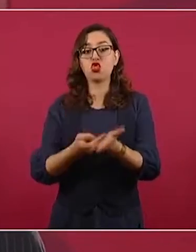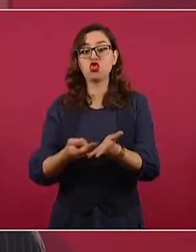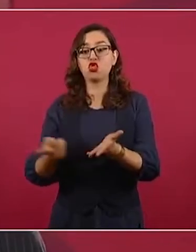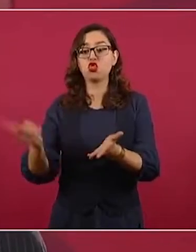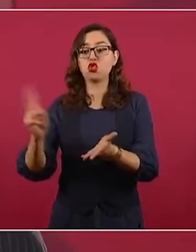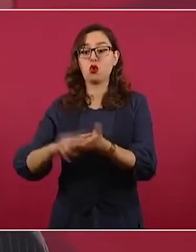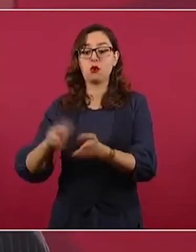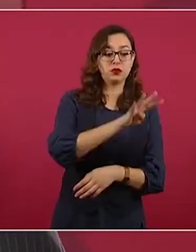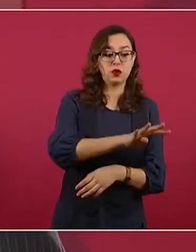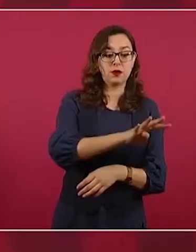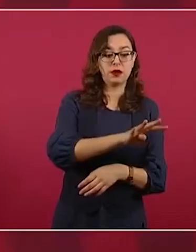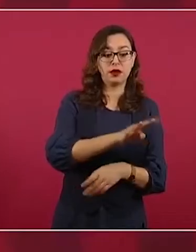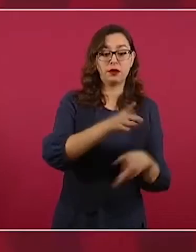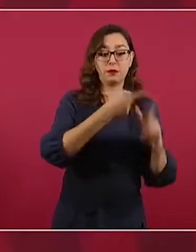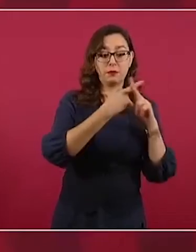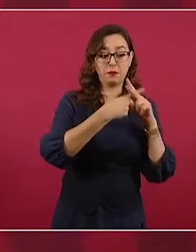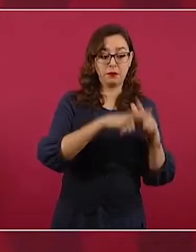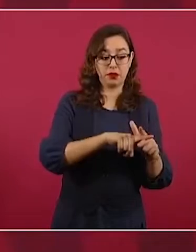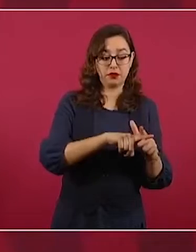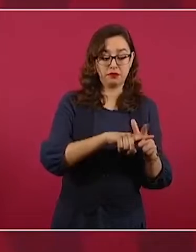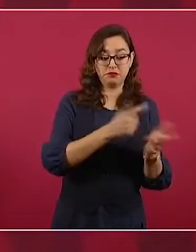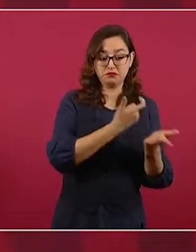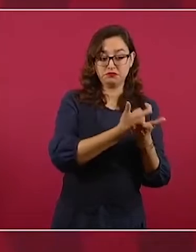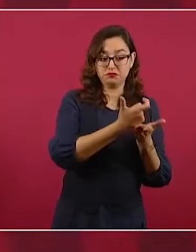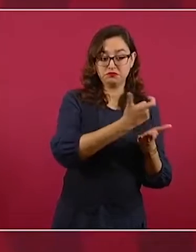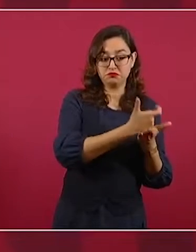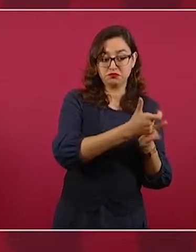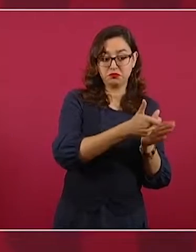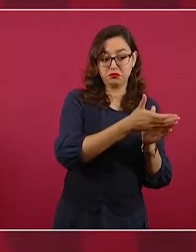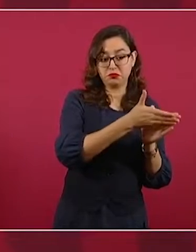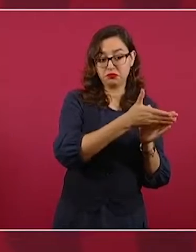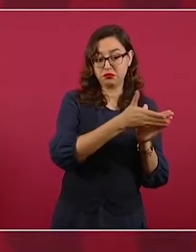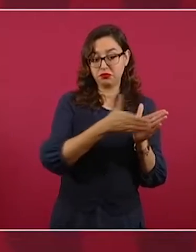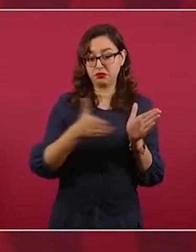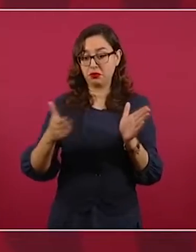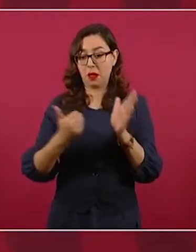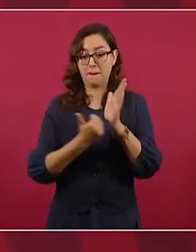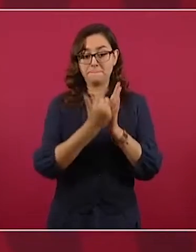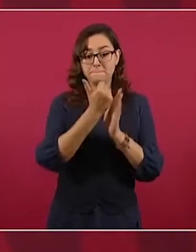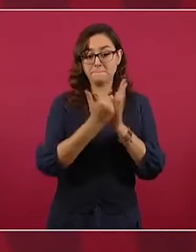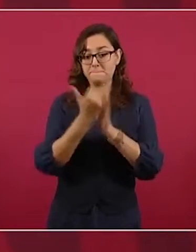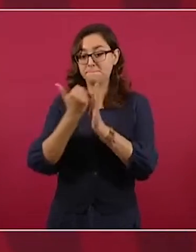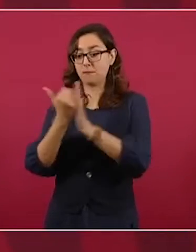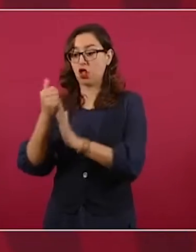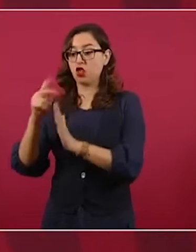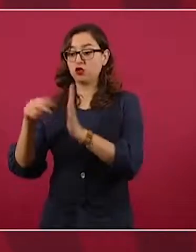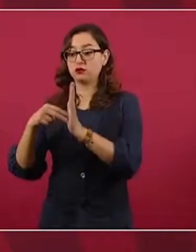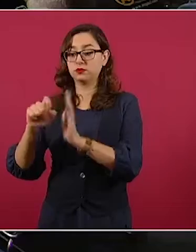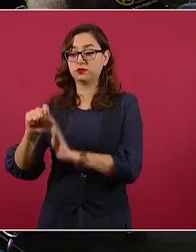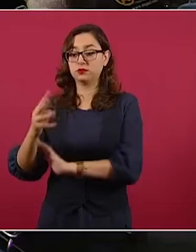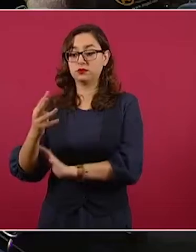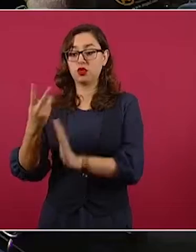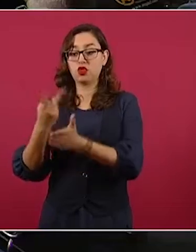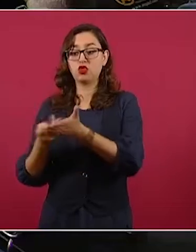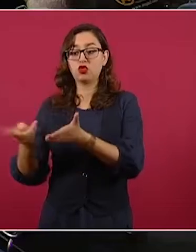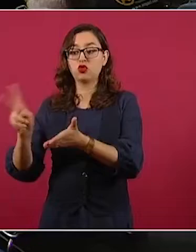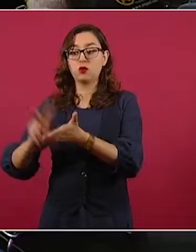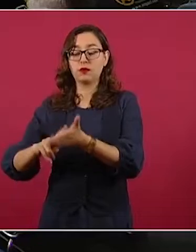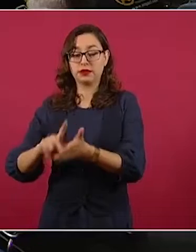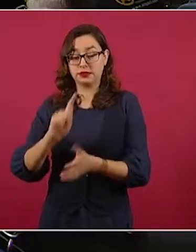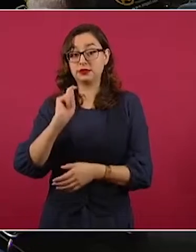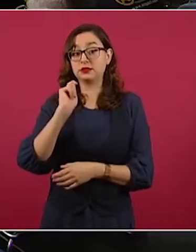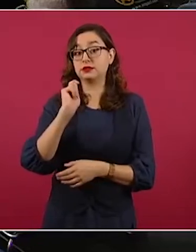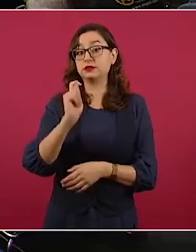cómo iniciamos, de modo que para el año próximo viene un